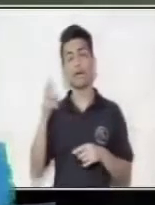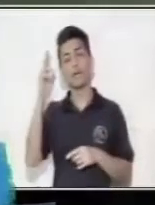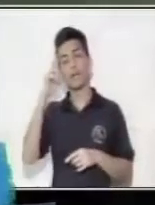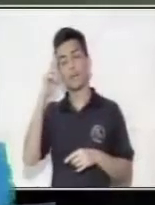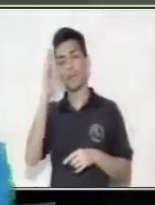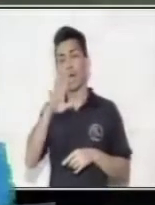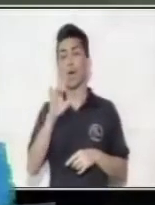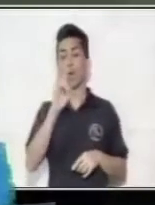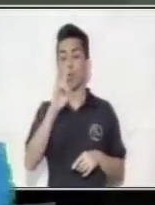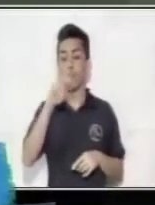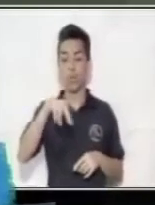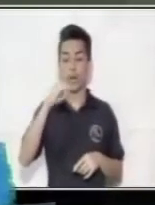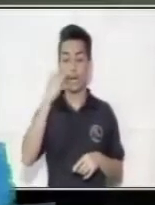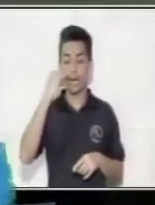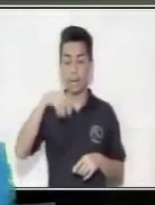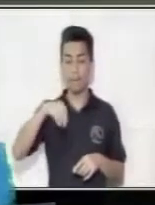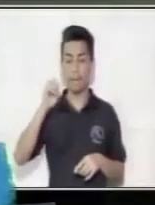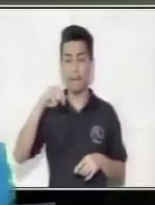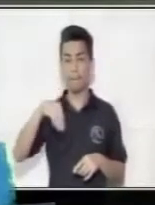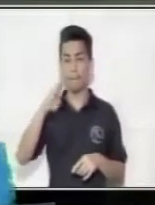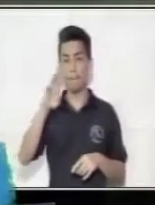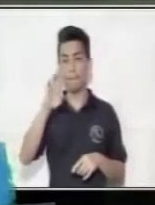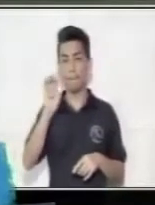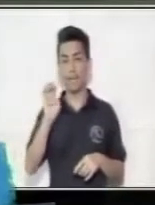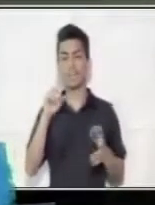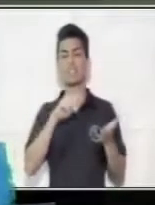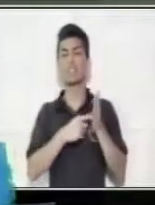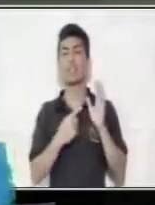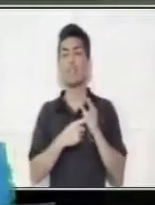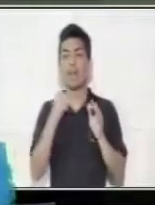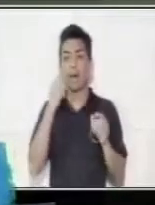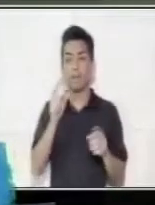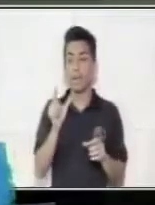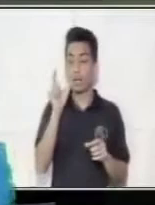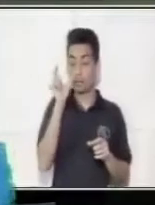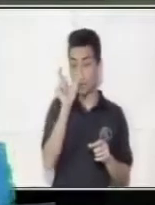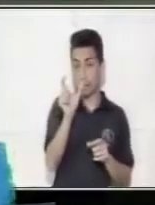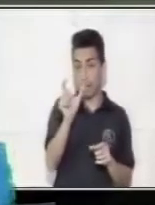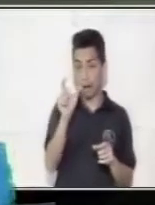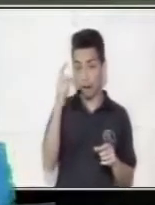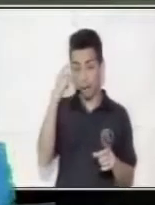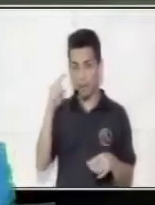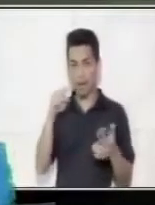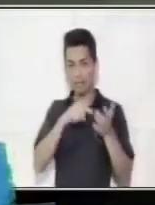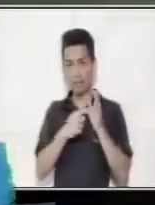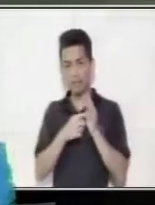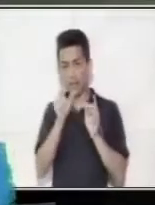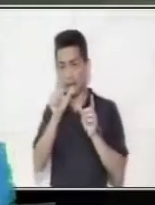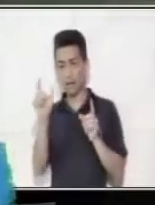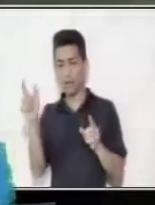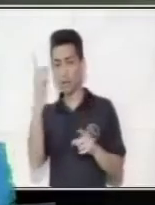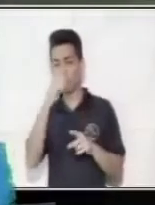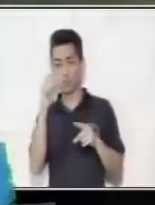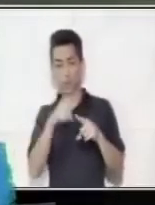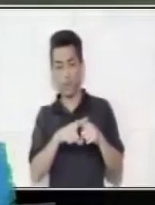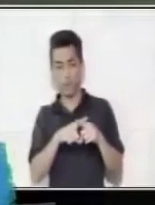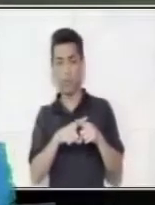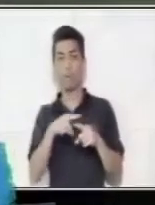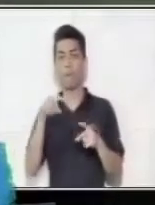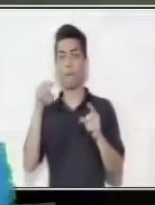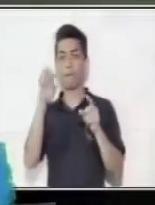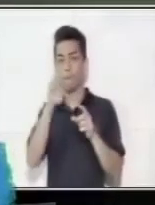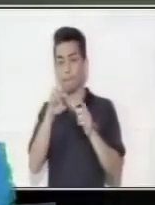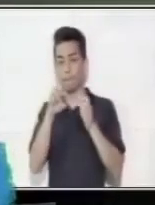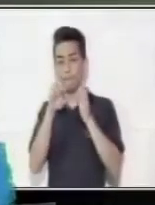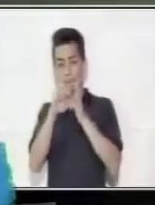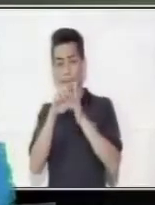oraciones unimembres no vamos a identificar las partes centrales de la sintaxis, que sería el sujeto y el predicado.